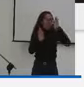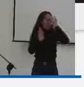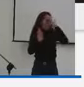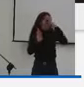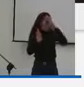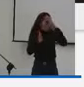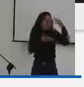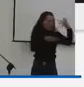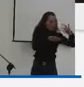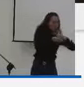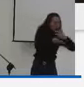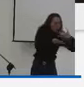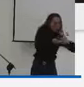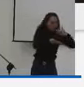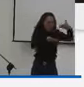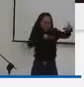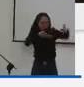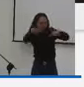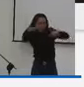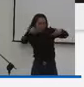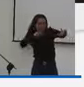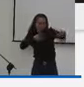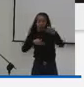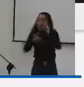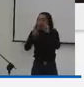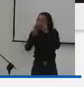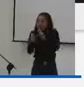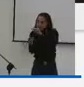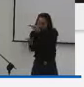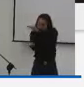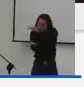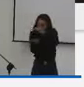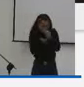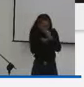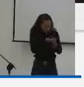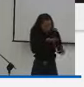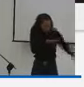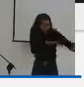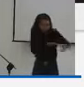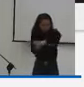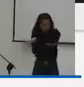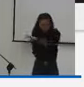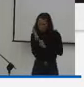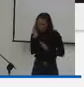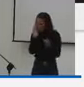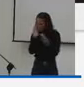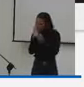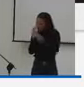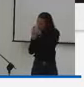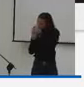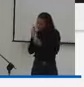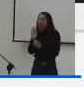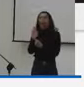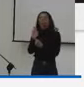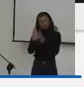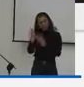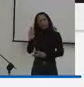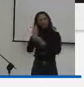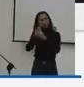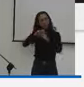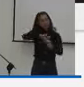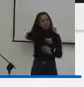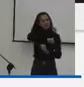recibiendo los conceptos de la igual manera que las investigaciones teóricas para darle mayor sustento y amplitud al concepto que